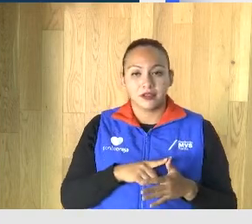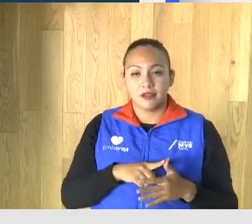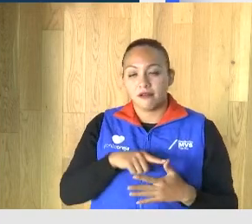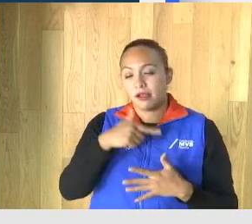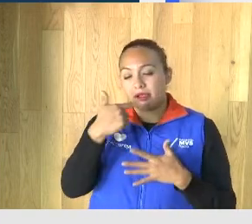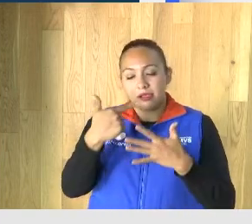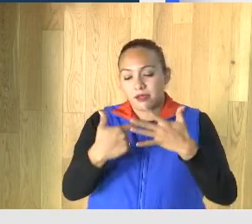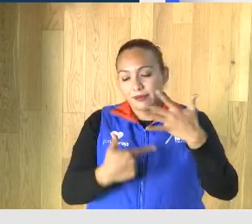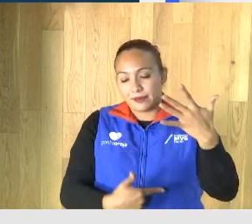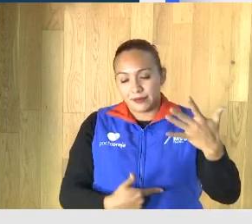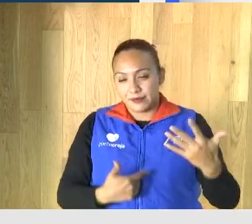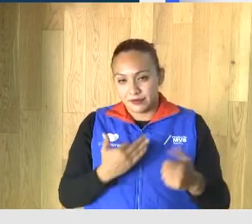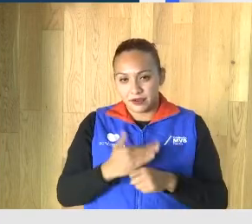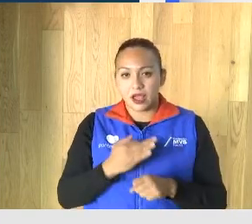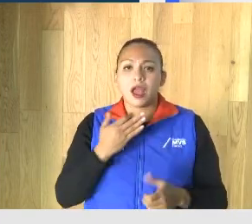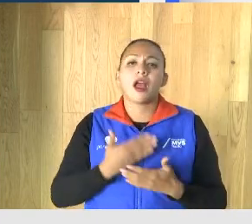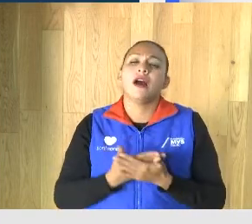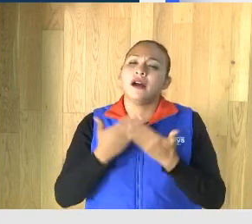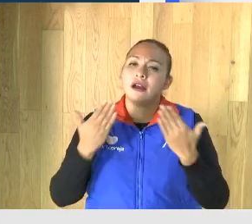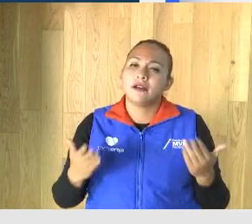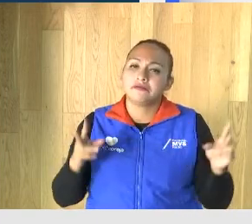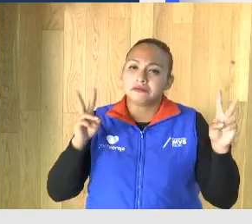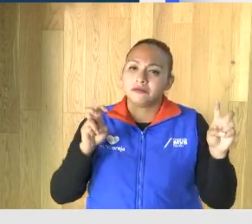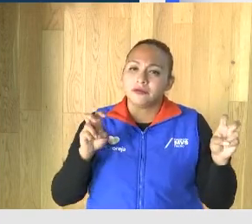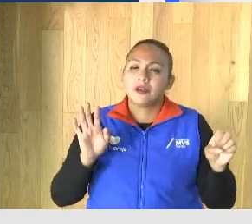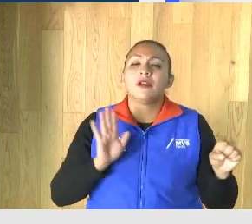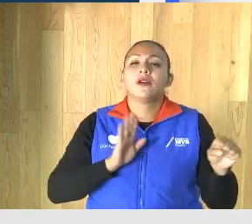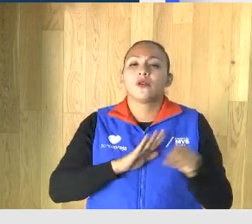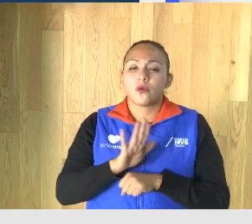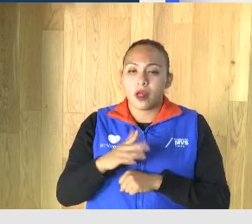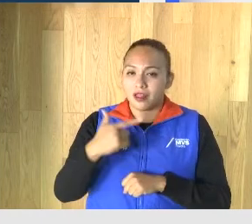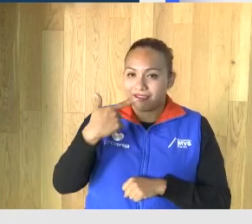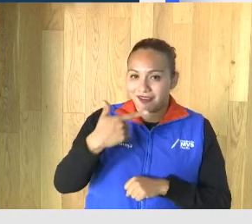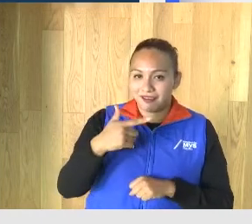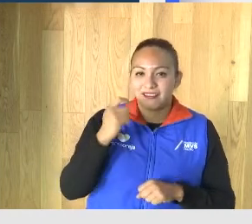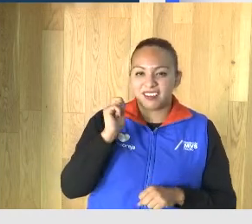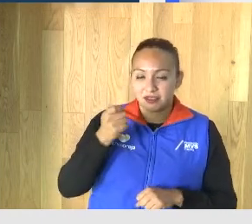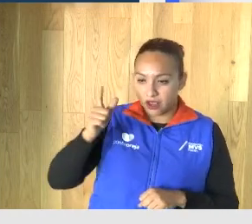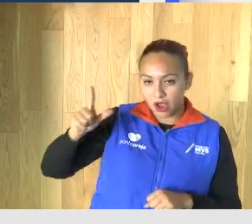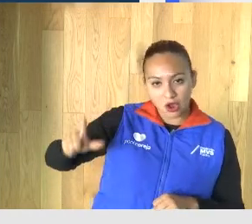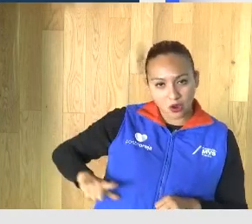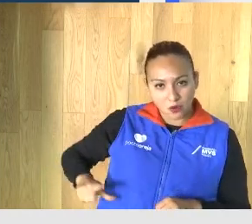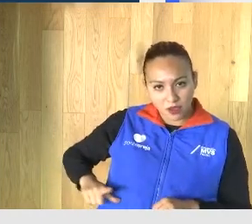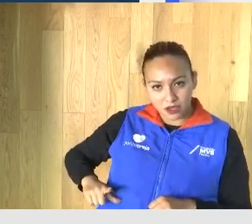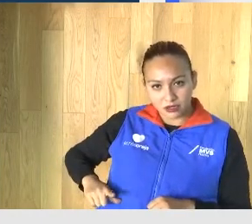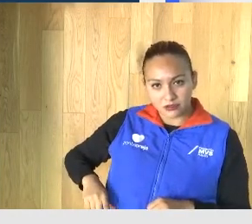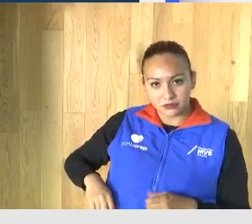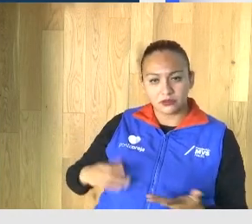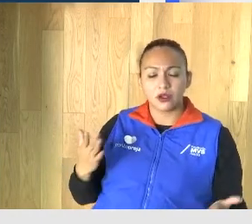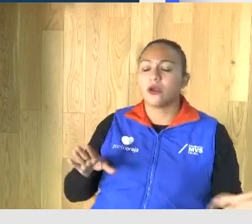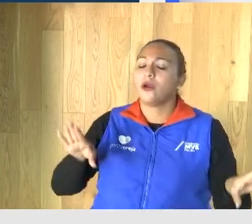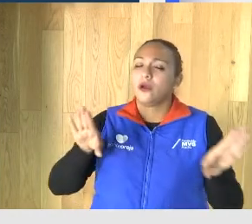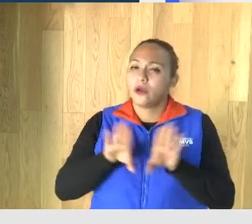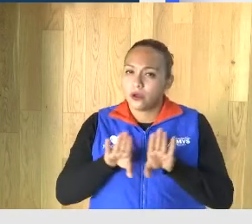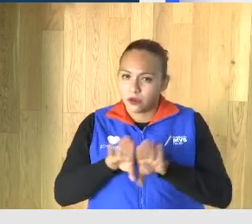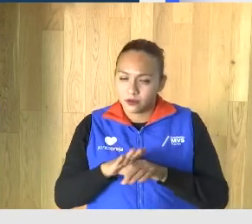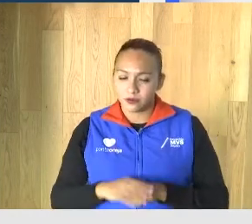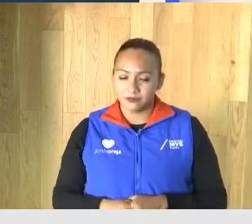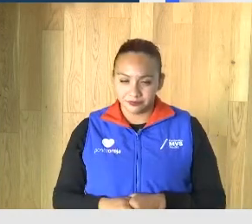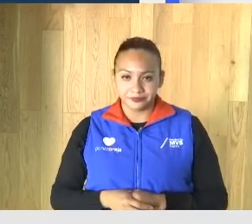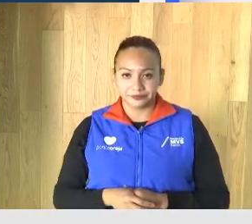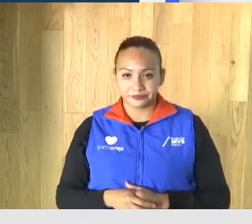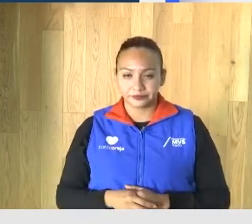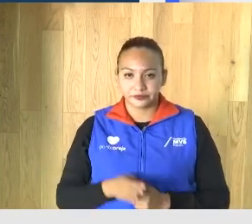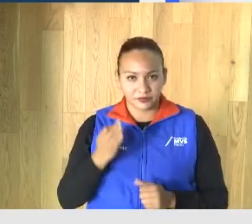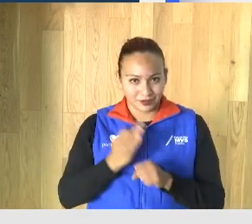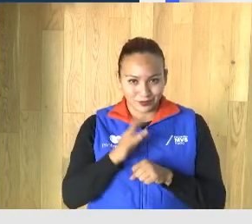bueno, ahora vamos a hablar de la G, ¿no? De la gobernanza. ¿Cuáles están siendo las tendencias en este sentido? Bueno, lo